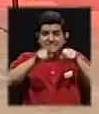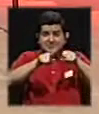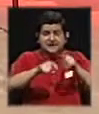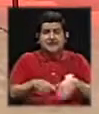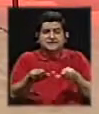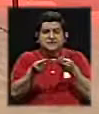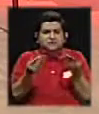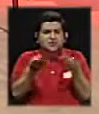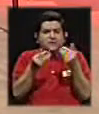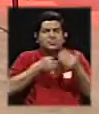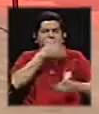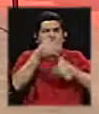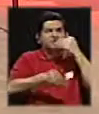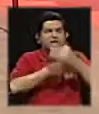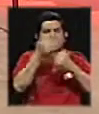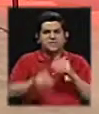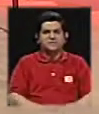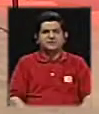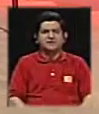generan procesos